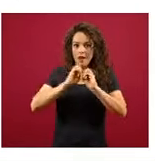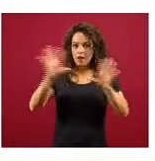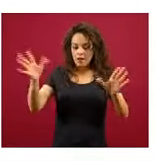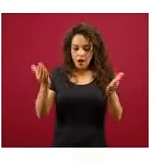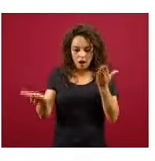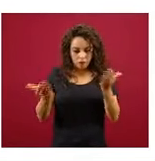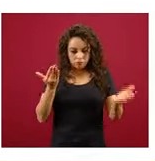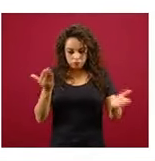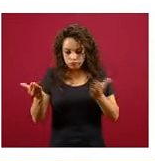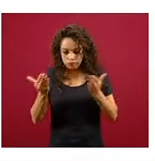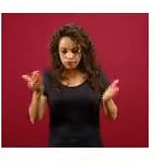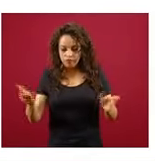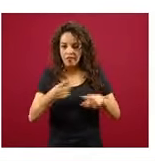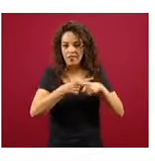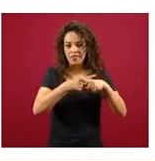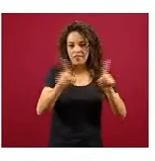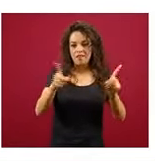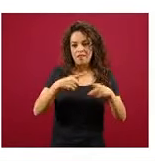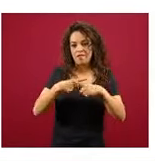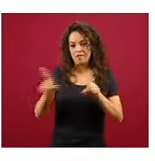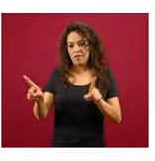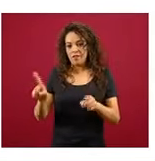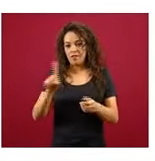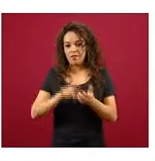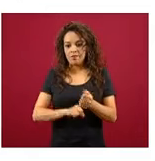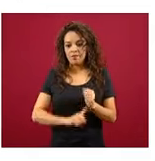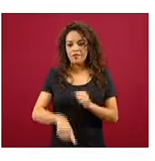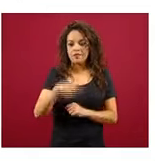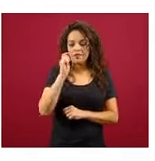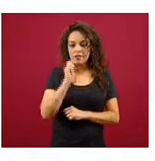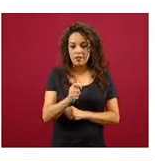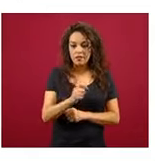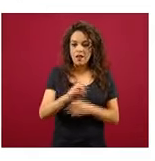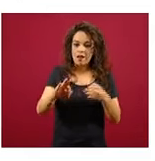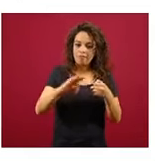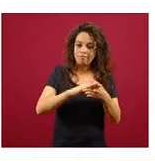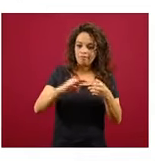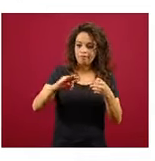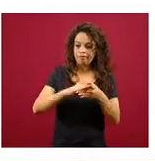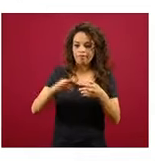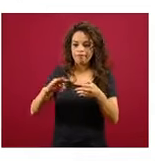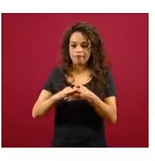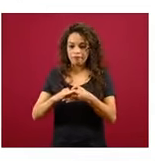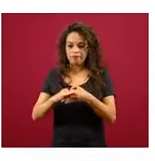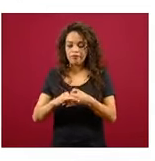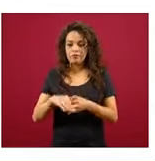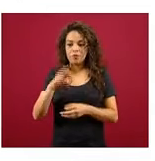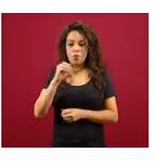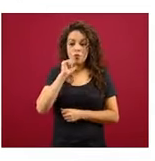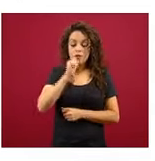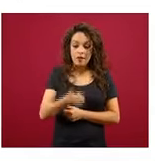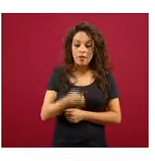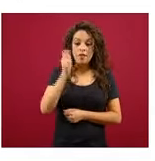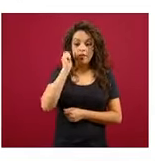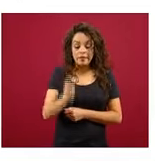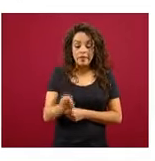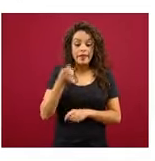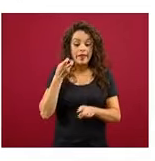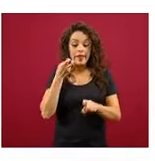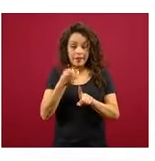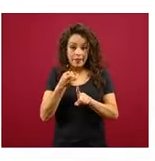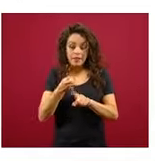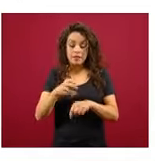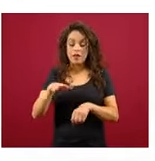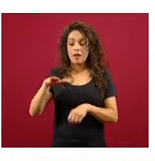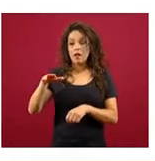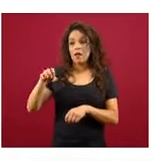la frecuencia y la asociación que hay de estas comorbilidades para los mayores de 60 años, sobre todo en hipertensión